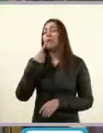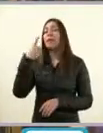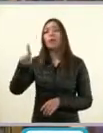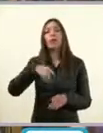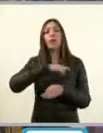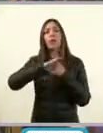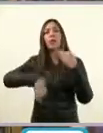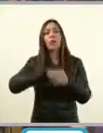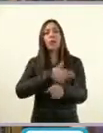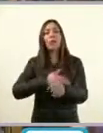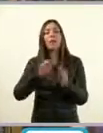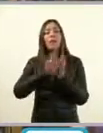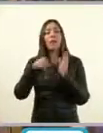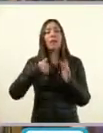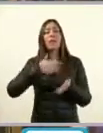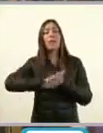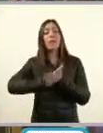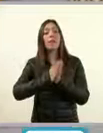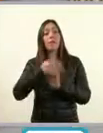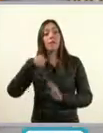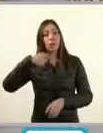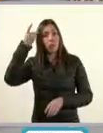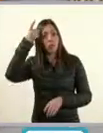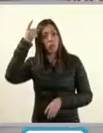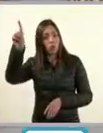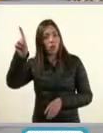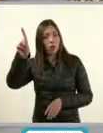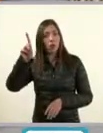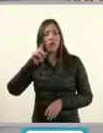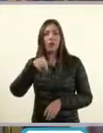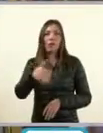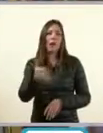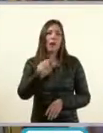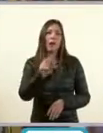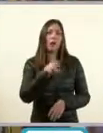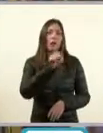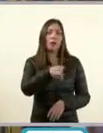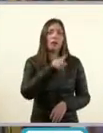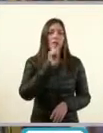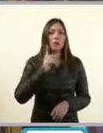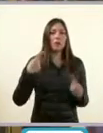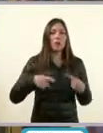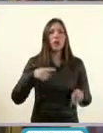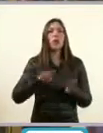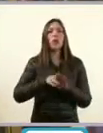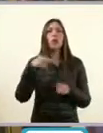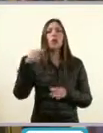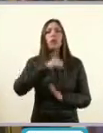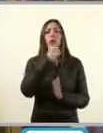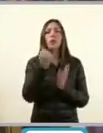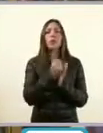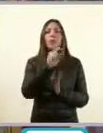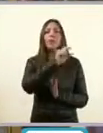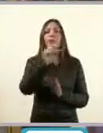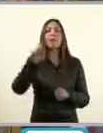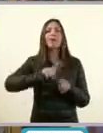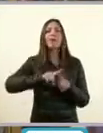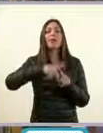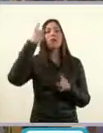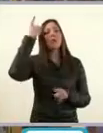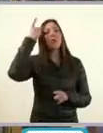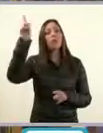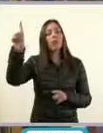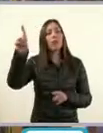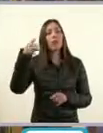tengo que decirle, me ha convertido el dueño, ya no eres tú? Al que aparece como titular en el registro público de la propiedad. Entonces, es una figura jurídica que se da, que